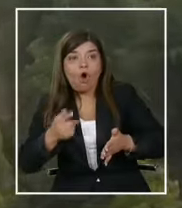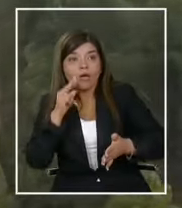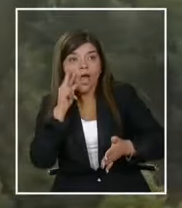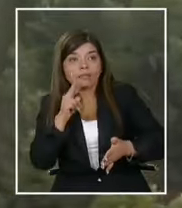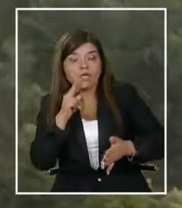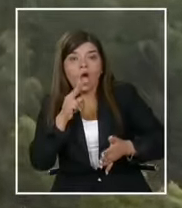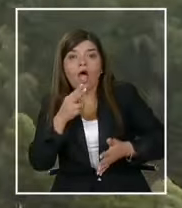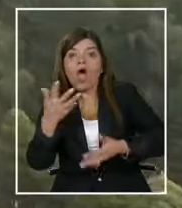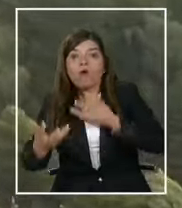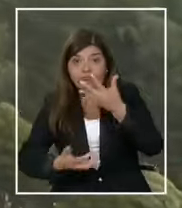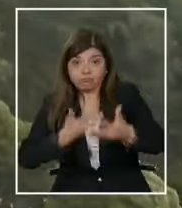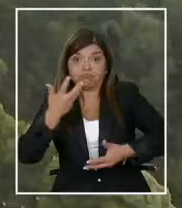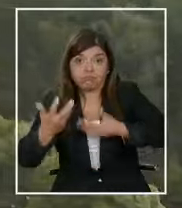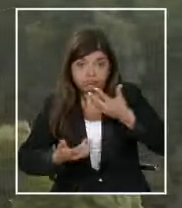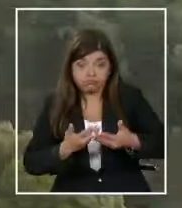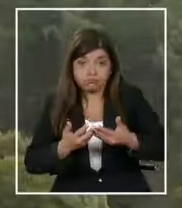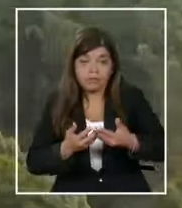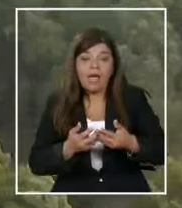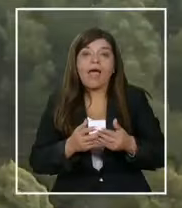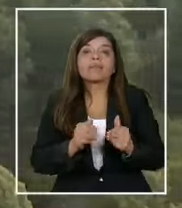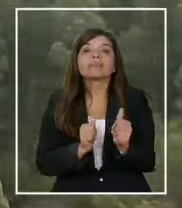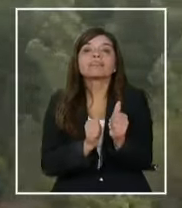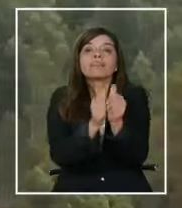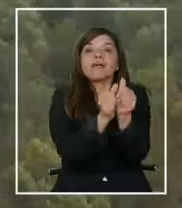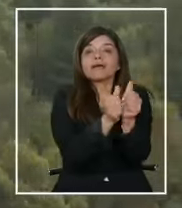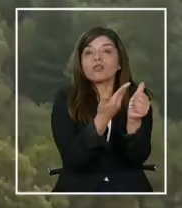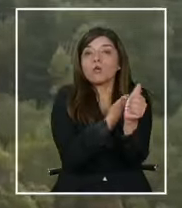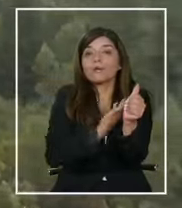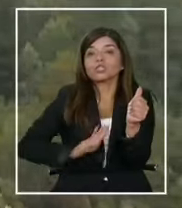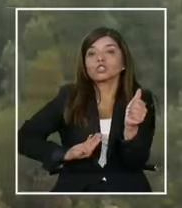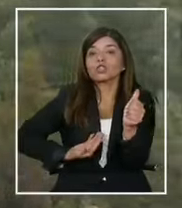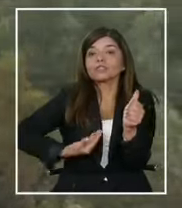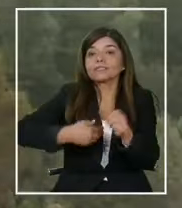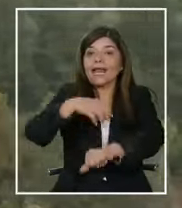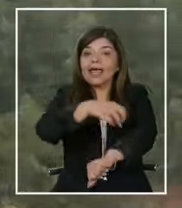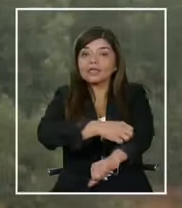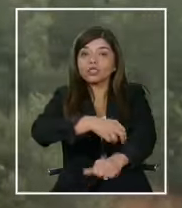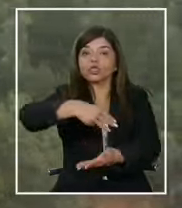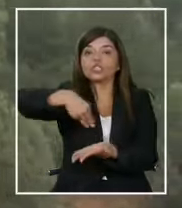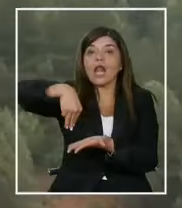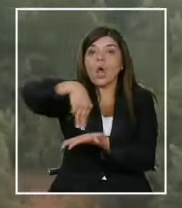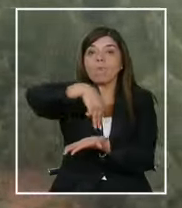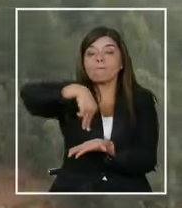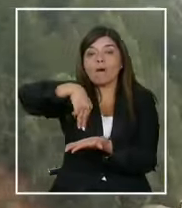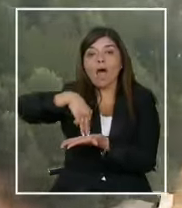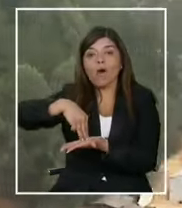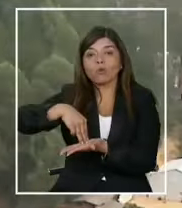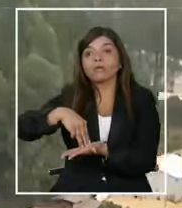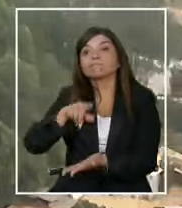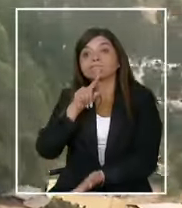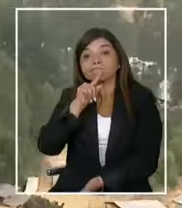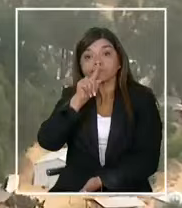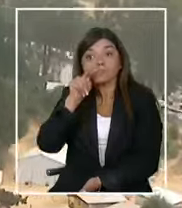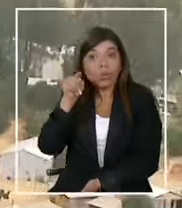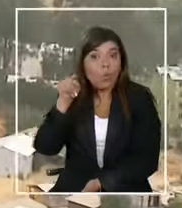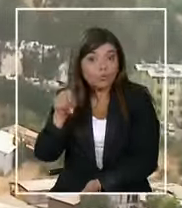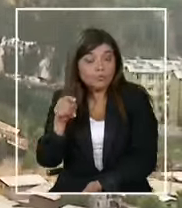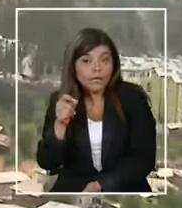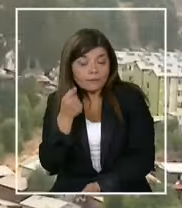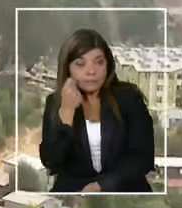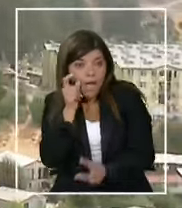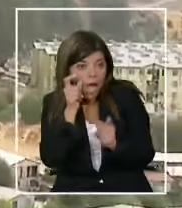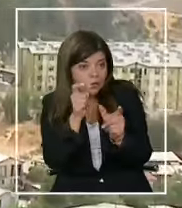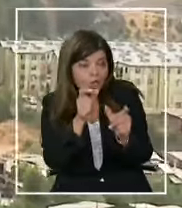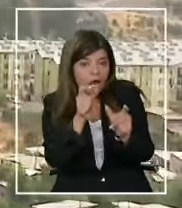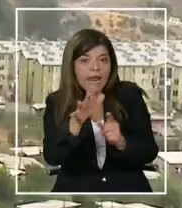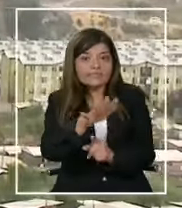permanece en combate. Estamos también junto al delegado presidencial de la región del Maule, Humberto Aquebeque. Delegado, usted también, entendemos, pudo monitorear